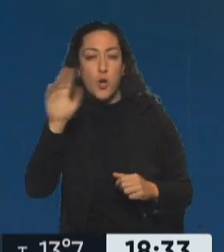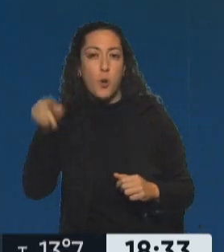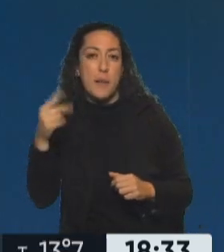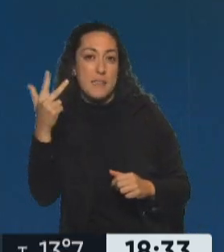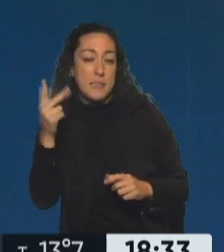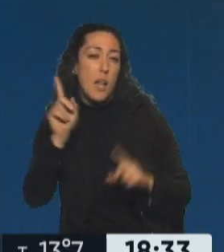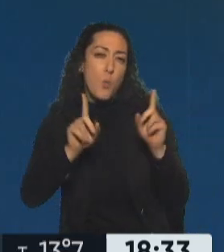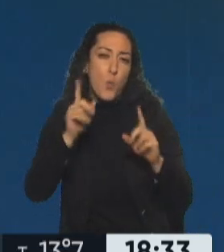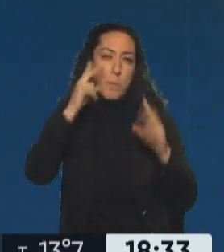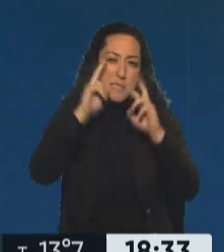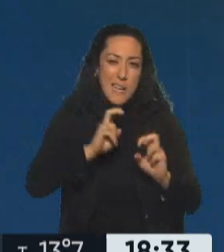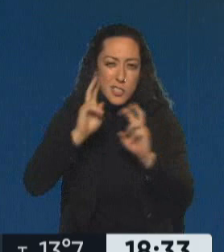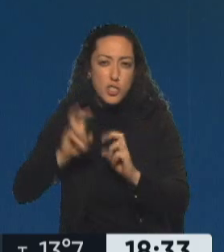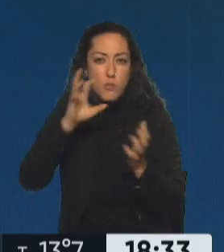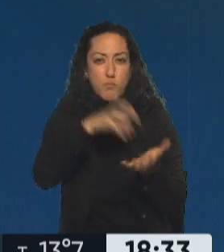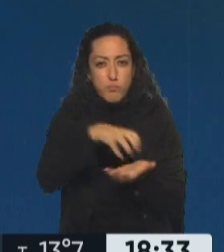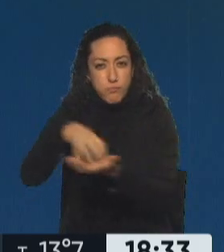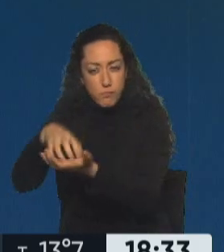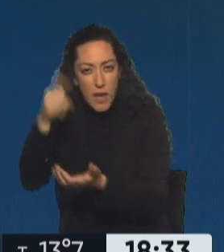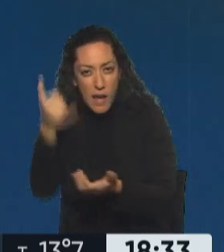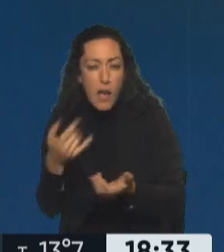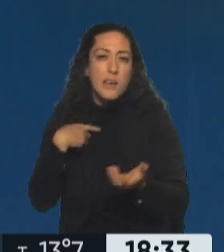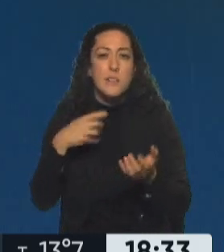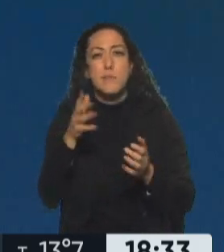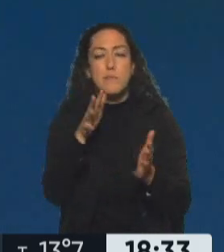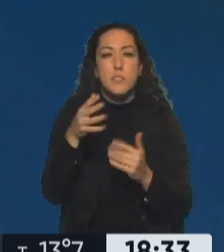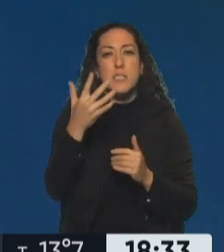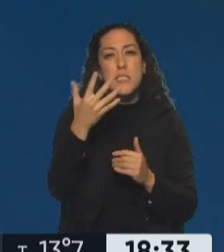de repente un 5,5. Bueno, se encontró un punto medio, ¿no?